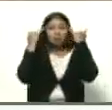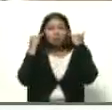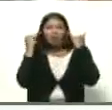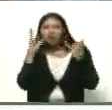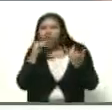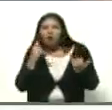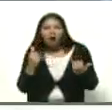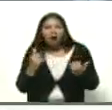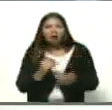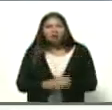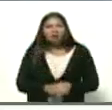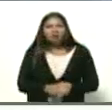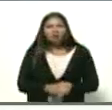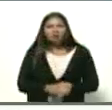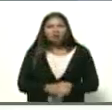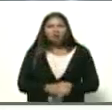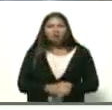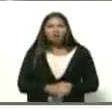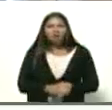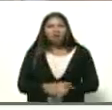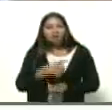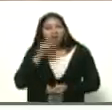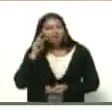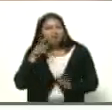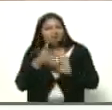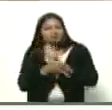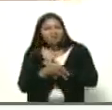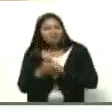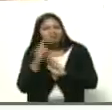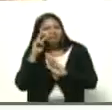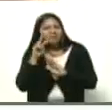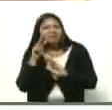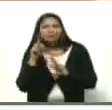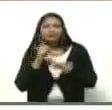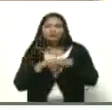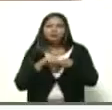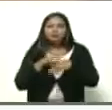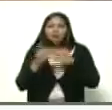Y lamentablemente, ha habido una fracción,